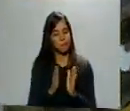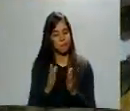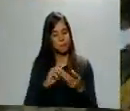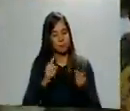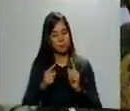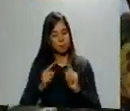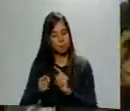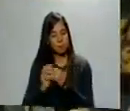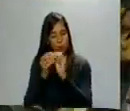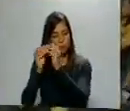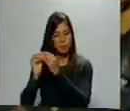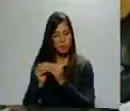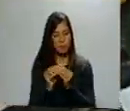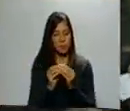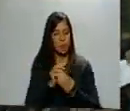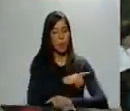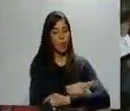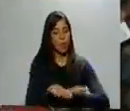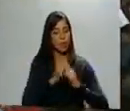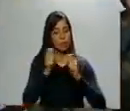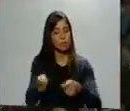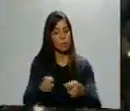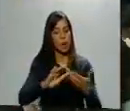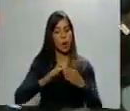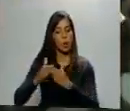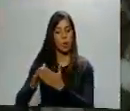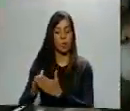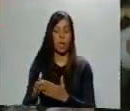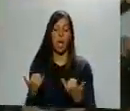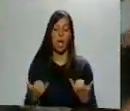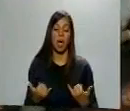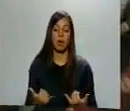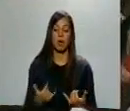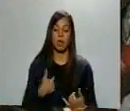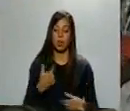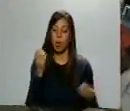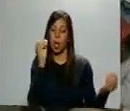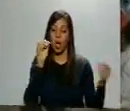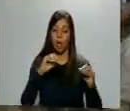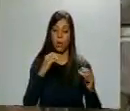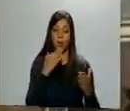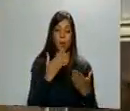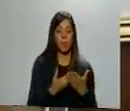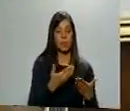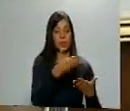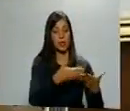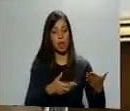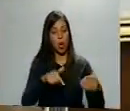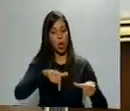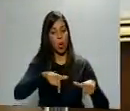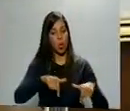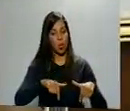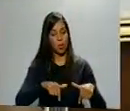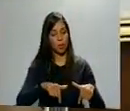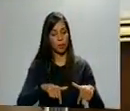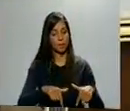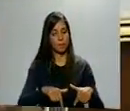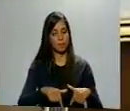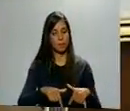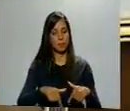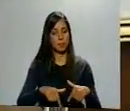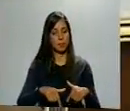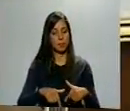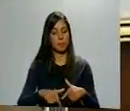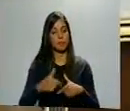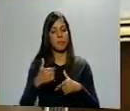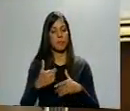al Estado comunal. Por eso, Presidenta, yo voy a estar de acuerdo con la propuesta planteada de hacer un